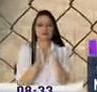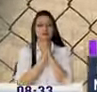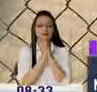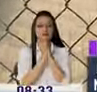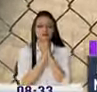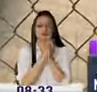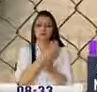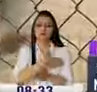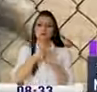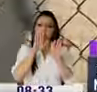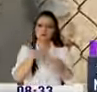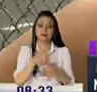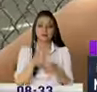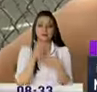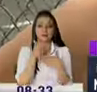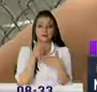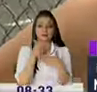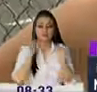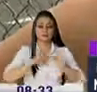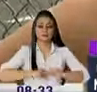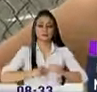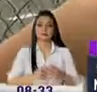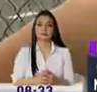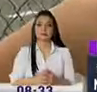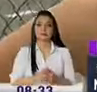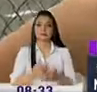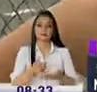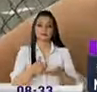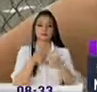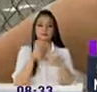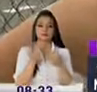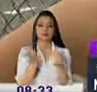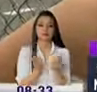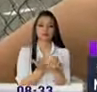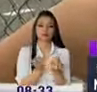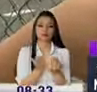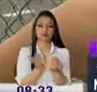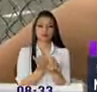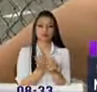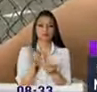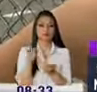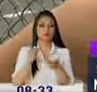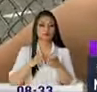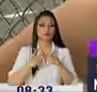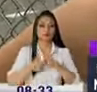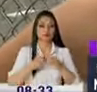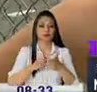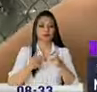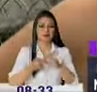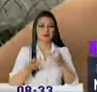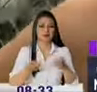que la finestra que vengan inmediatamente. Que nos ayuden con eso de la basura, porque eso es un problema